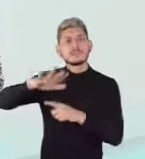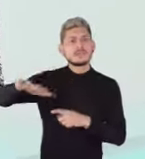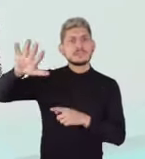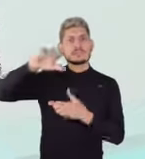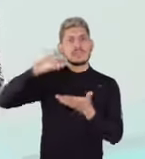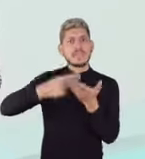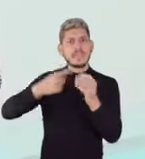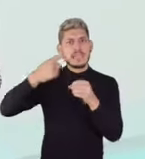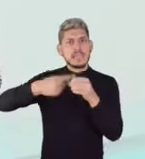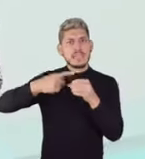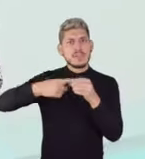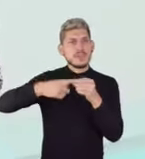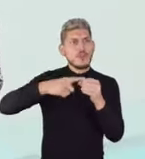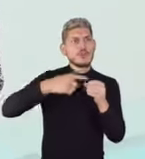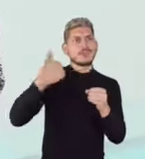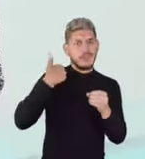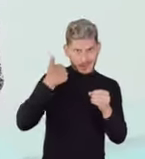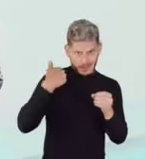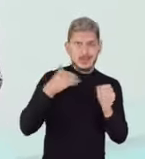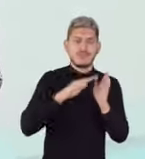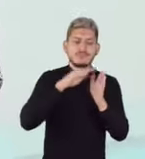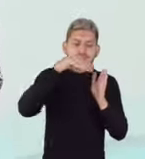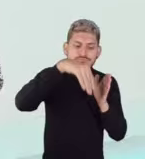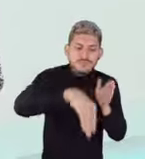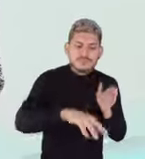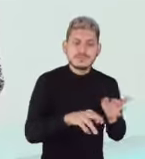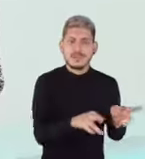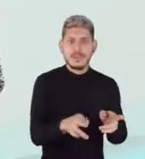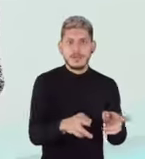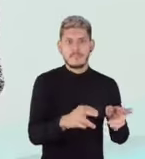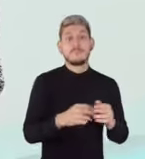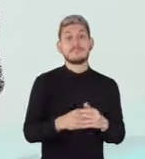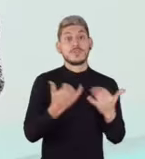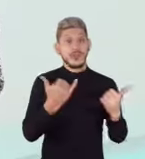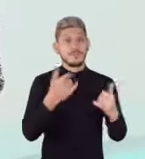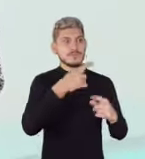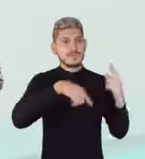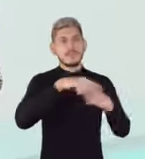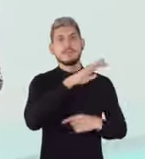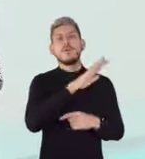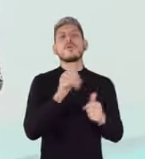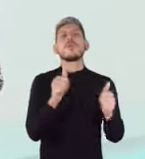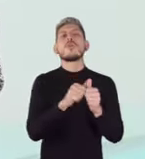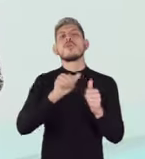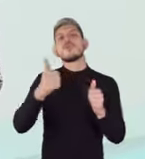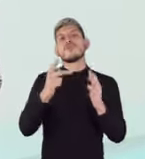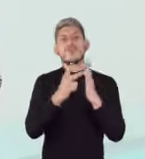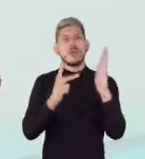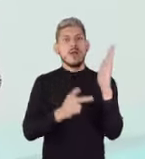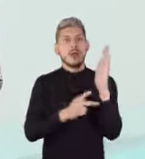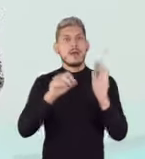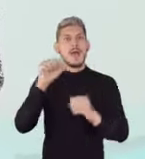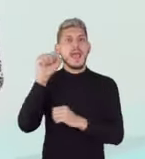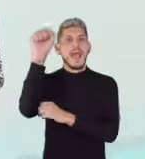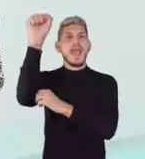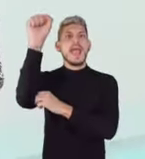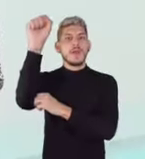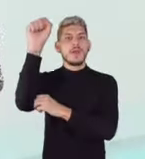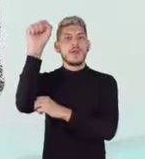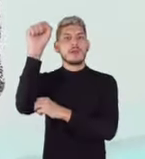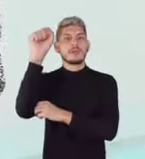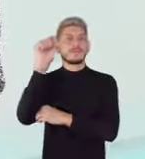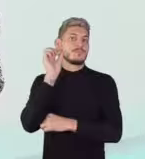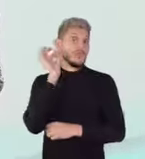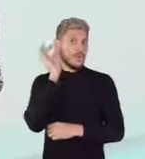sectores que están alrededor de quebradas en la ciudad de Quito. Así que regresamos inmediatamente con nuestro segmento El Héroe, en este caso